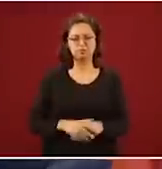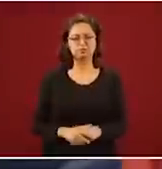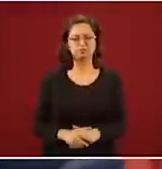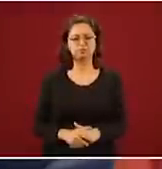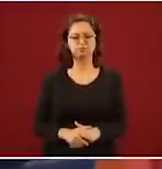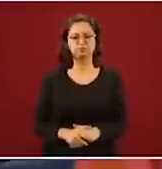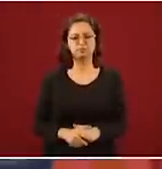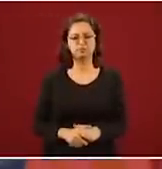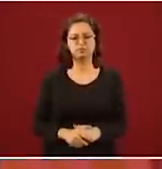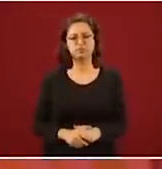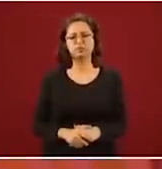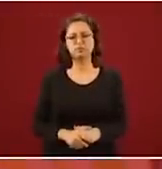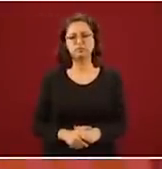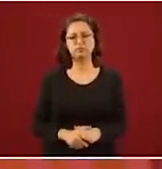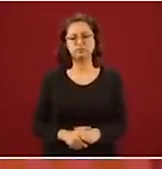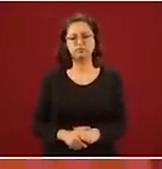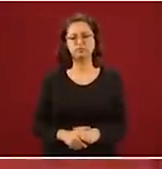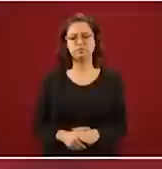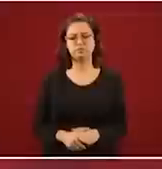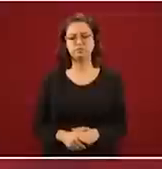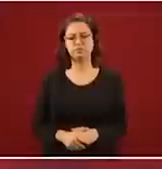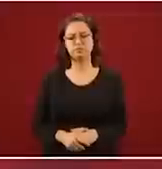práctica parlamentaria